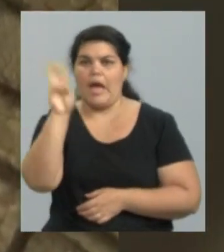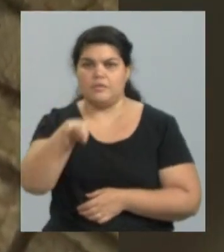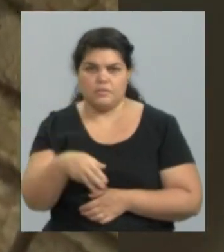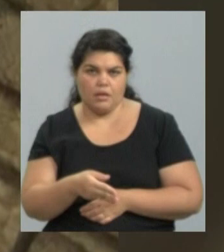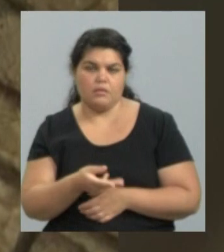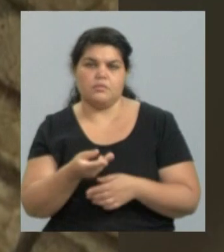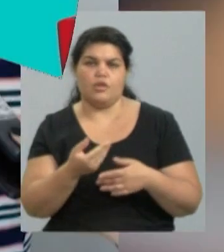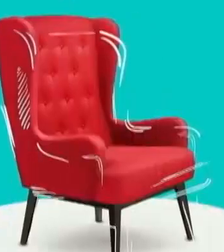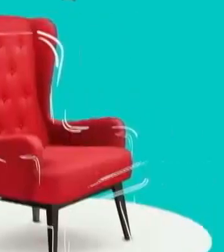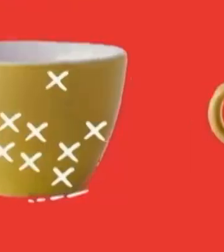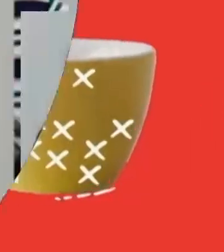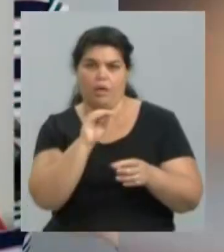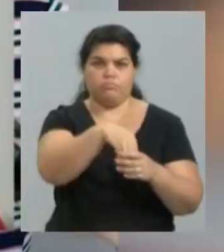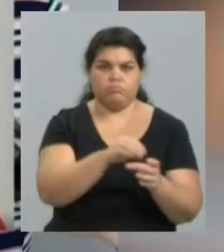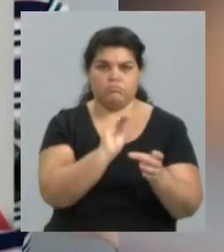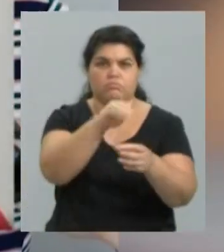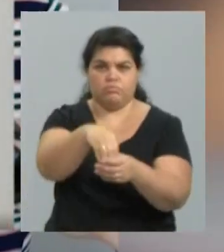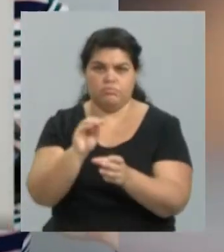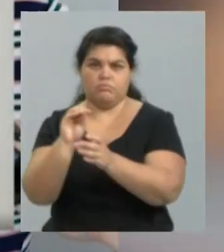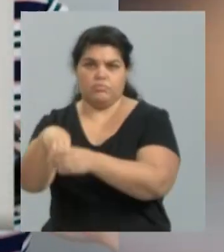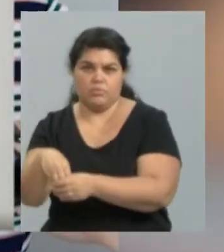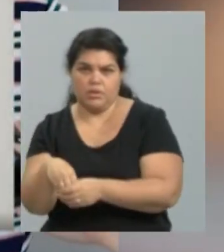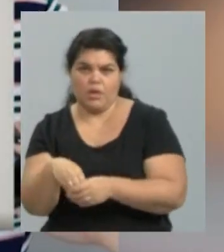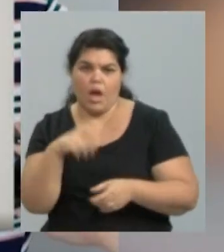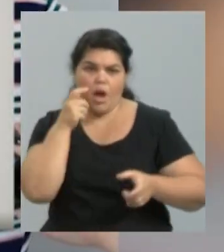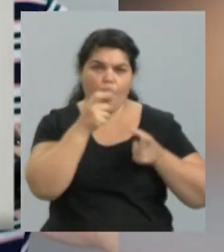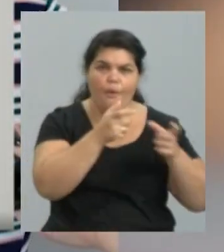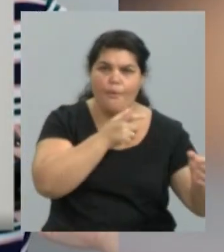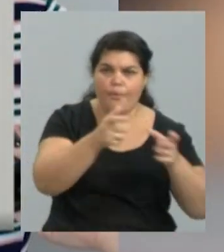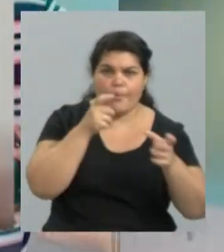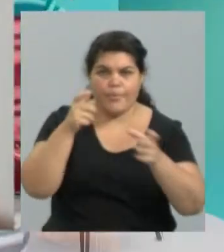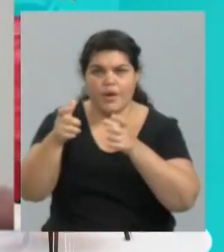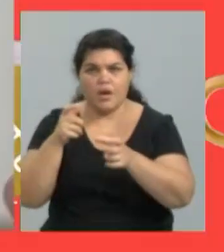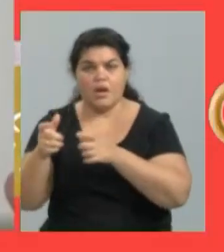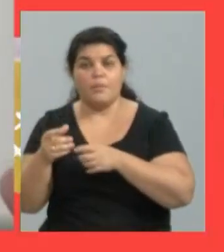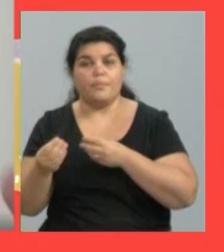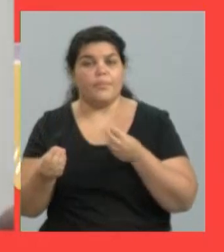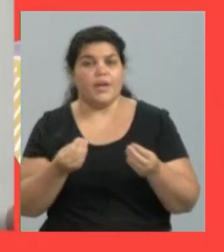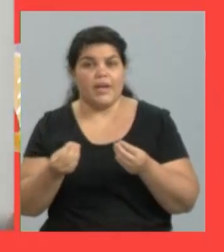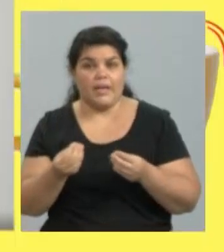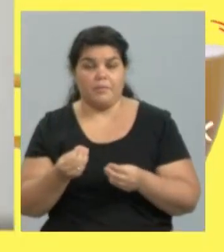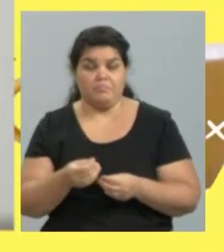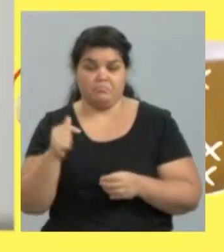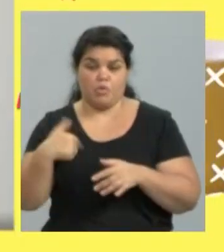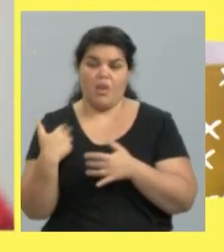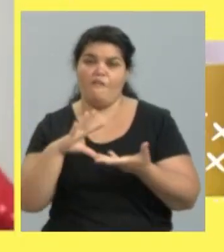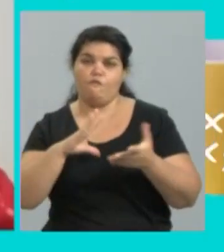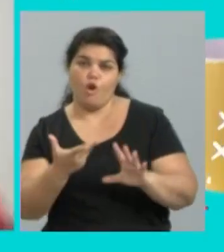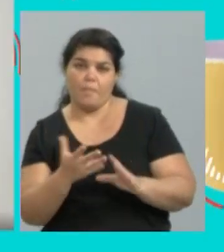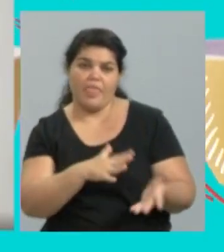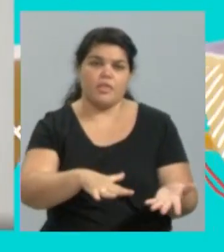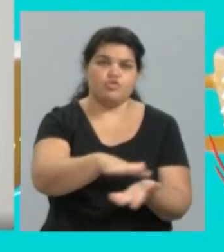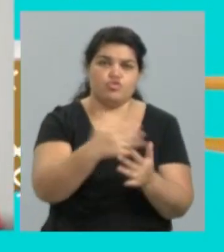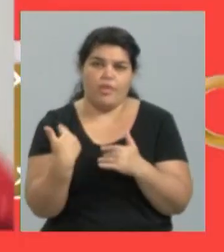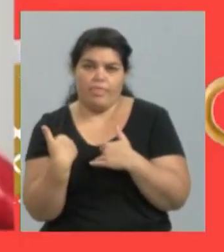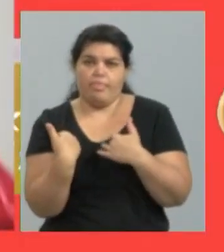incorporarme a esos operativos y de esa manera acercar el INADI a algunos